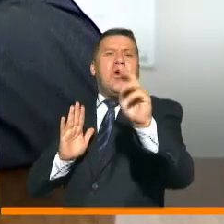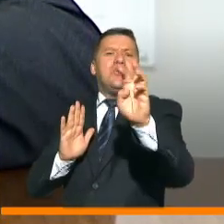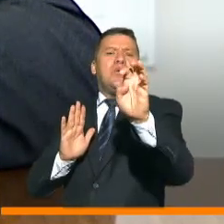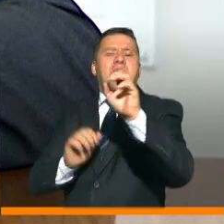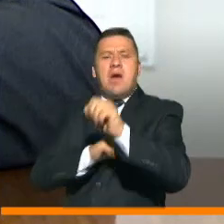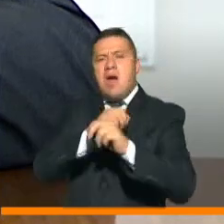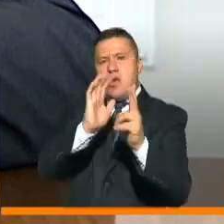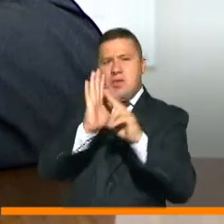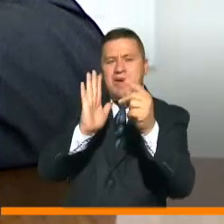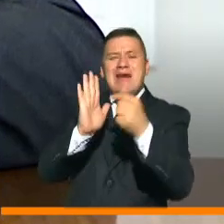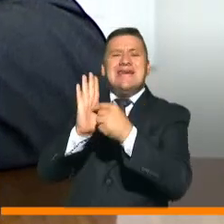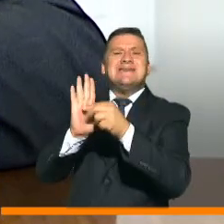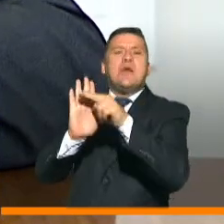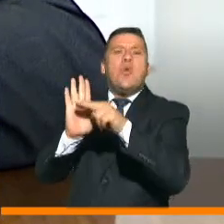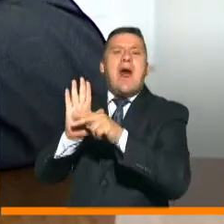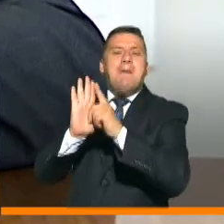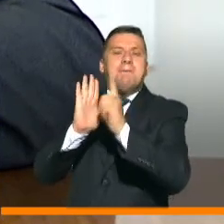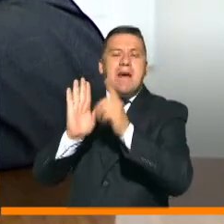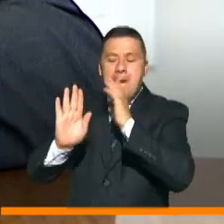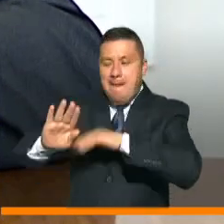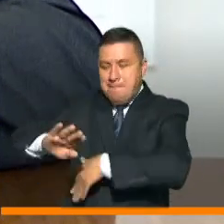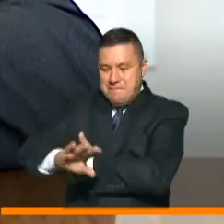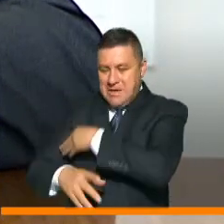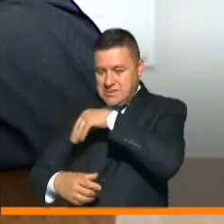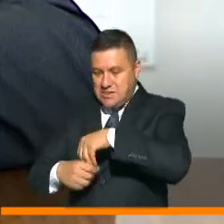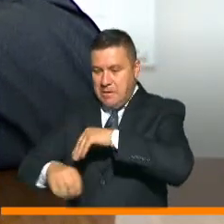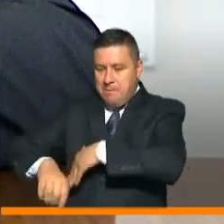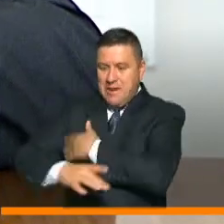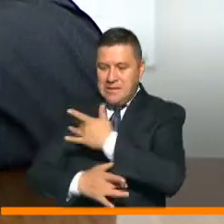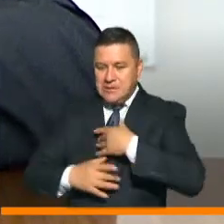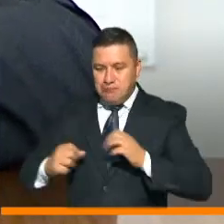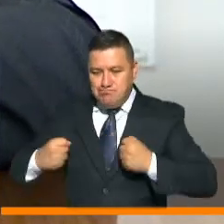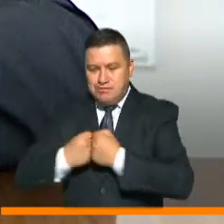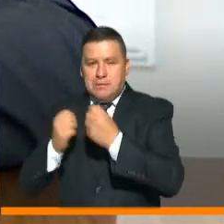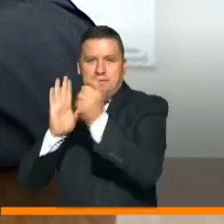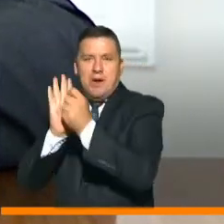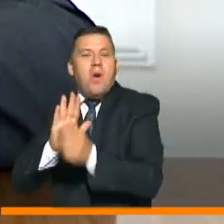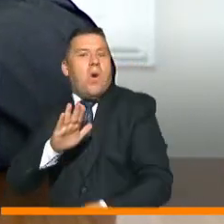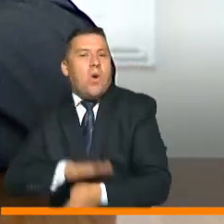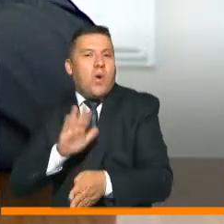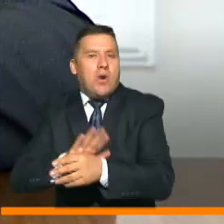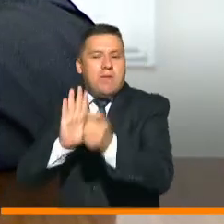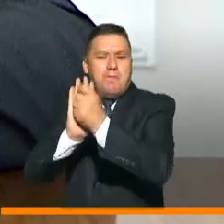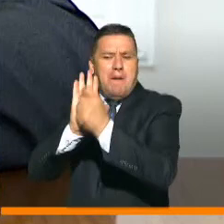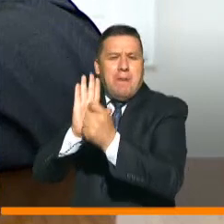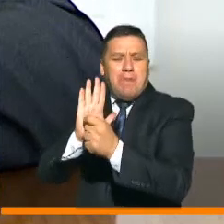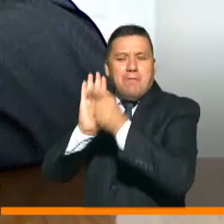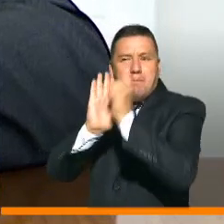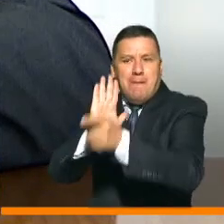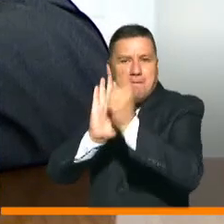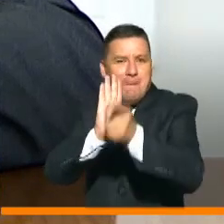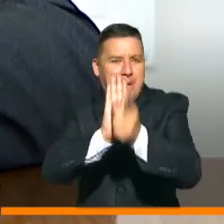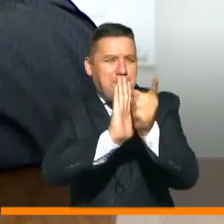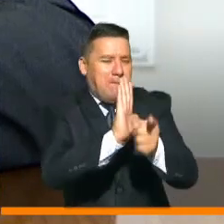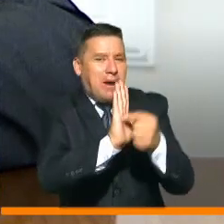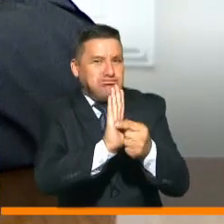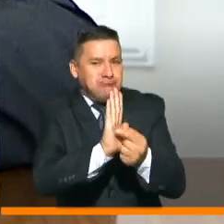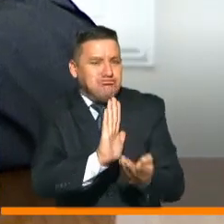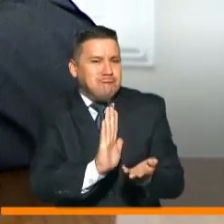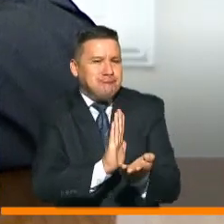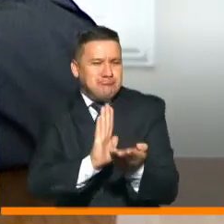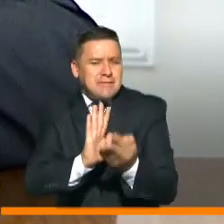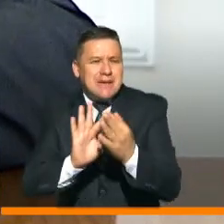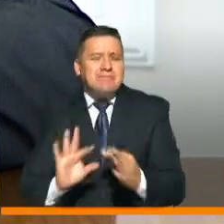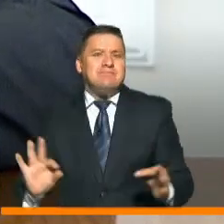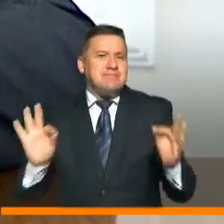de 2021, conjunta entre el Ministerio del Interior y el Ministerio de Salud, en donde se le dan continuidad a las medidas que ya venían rigiendo y que